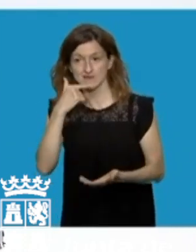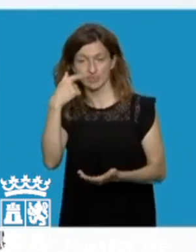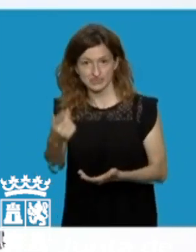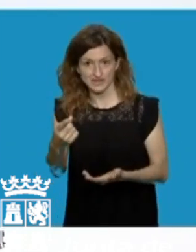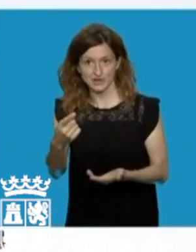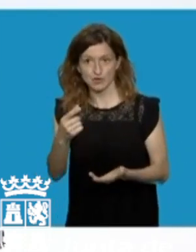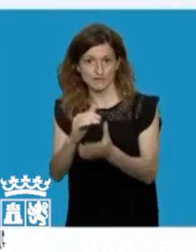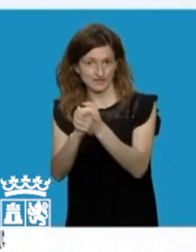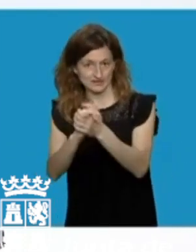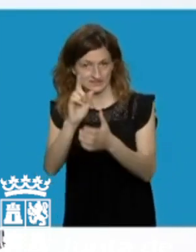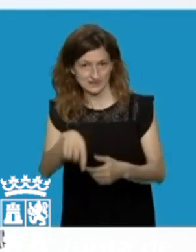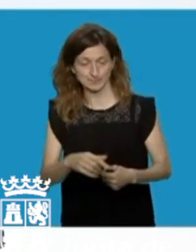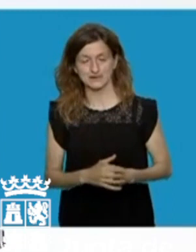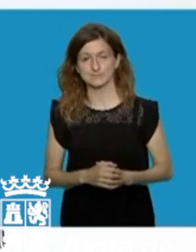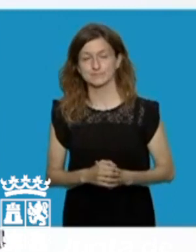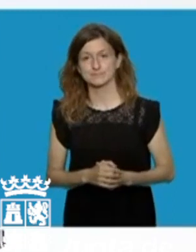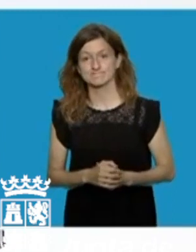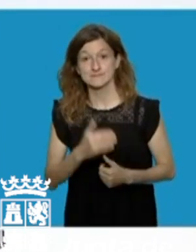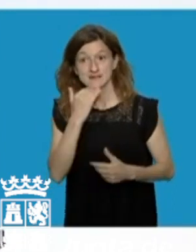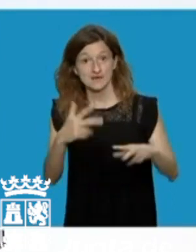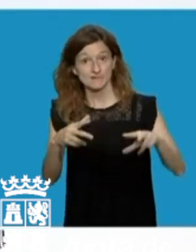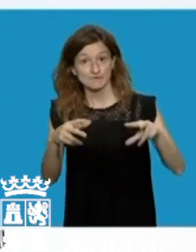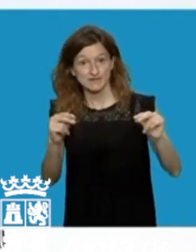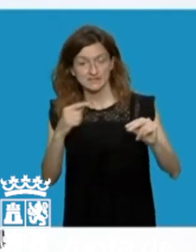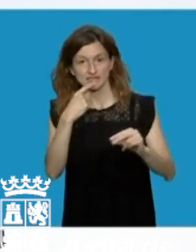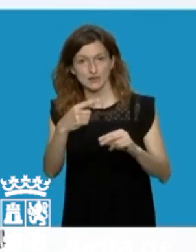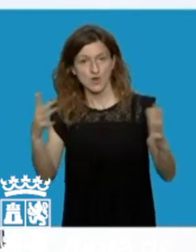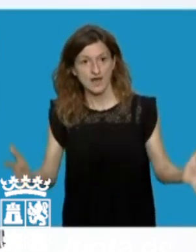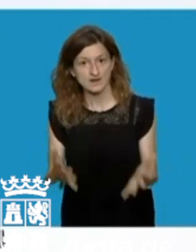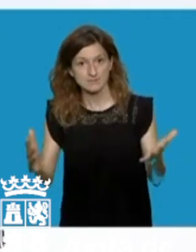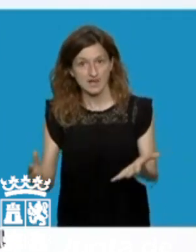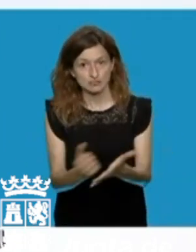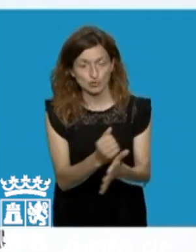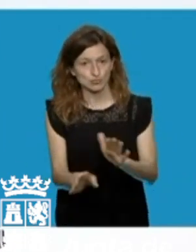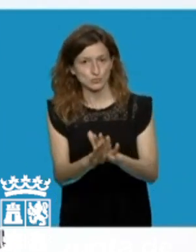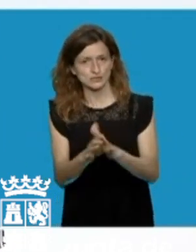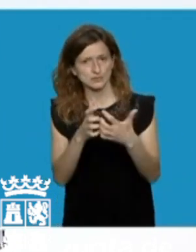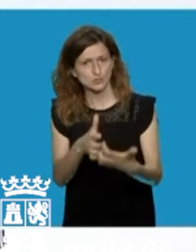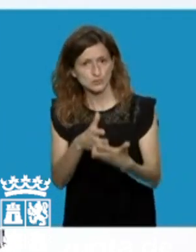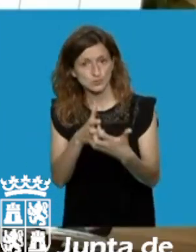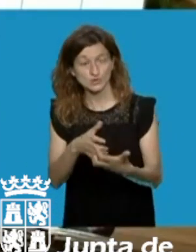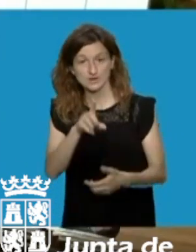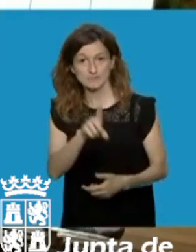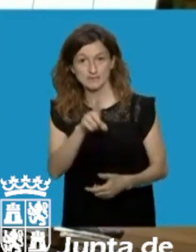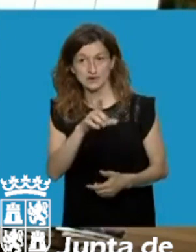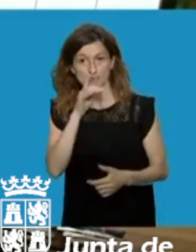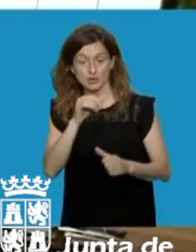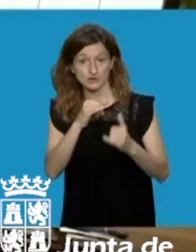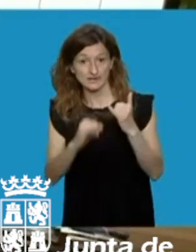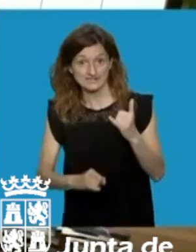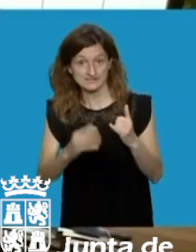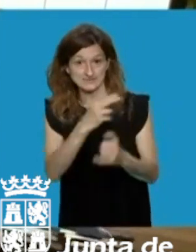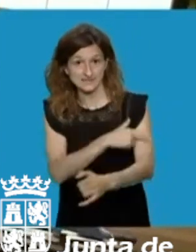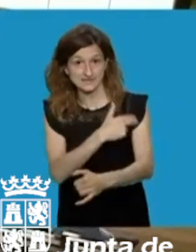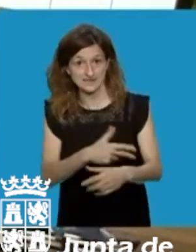le envío mis felicitaciones. Termino ya animándoos a todos a seguir luchando, en primer lugar, por salir de la crisis sanitaria, que